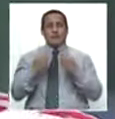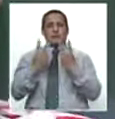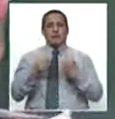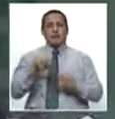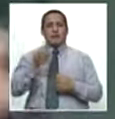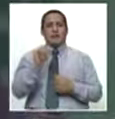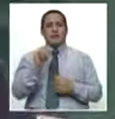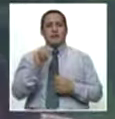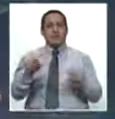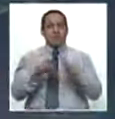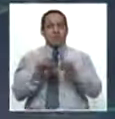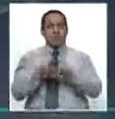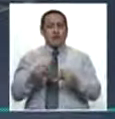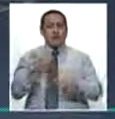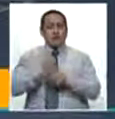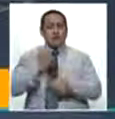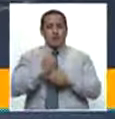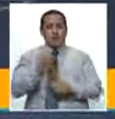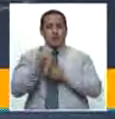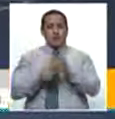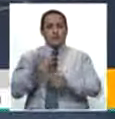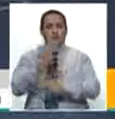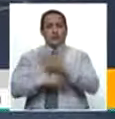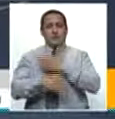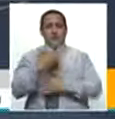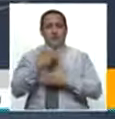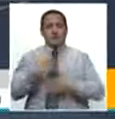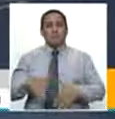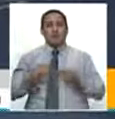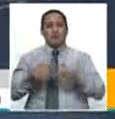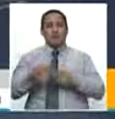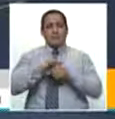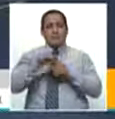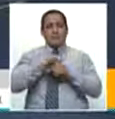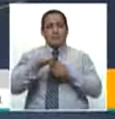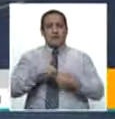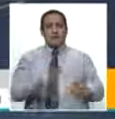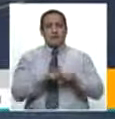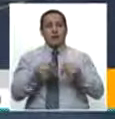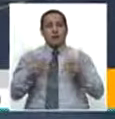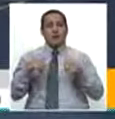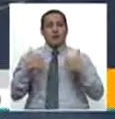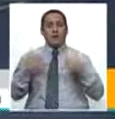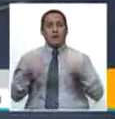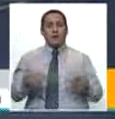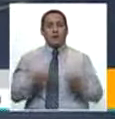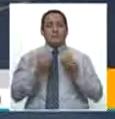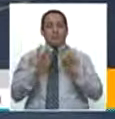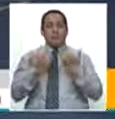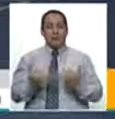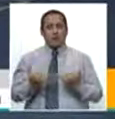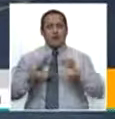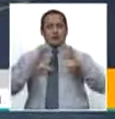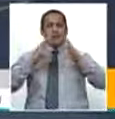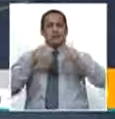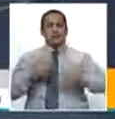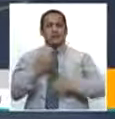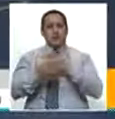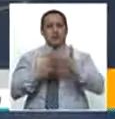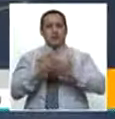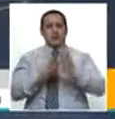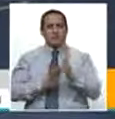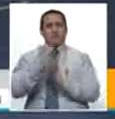el badminton adaptado para que personas con discapacidad lo puedan practicar, lo puedan jugar. Y bueno, es un deporte que en el mundo